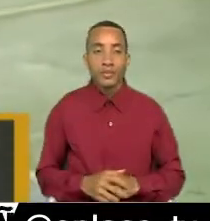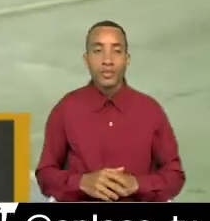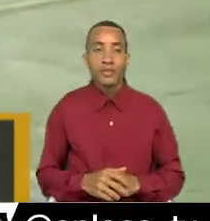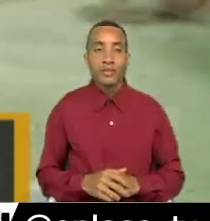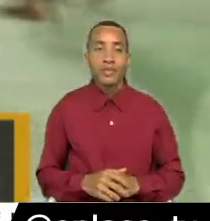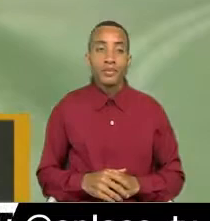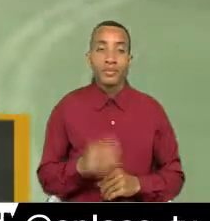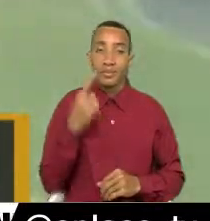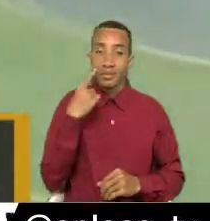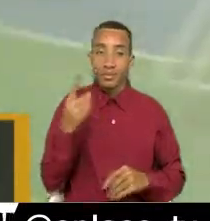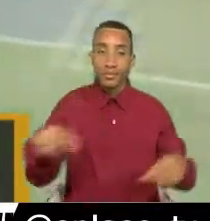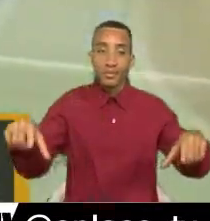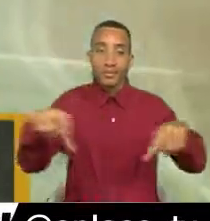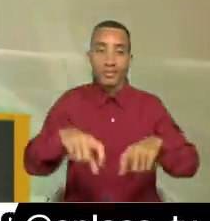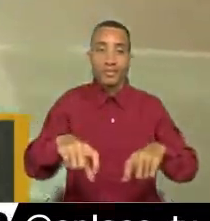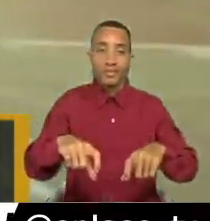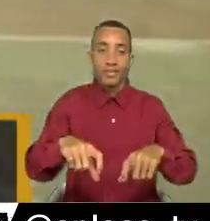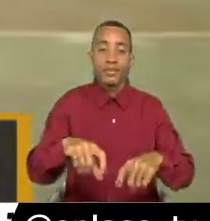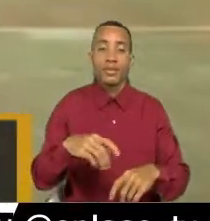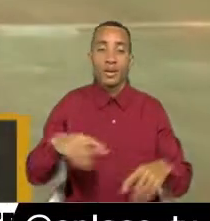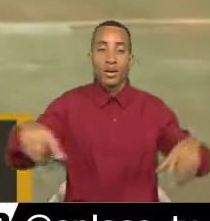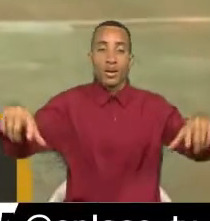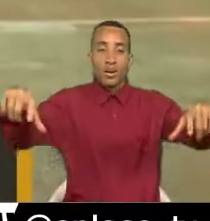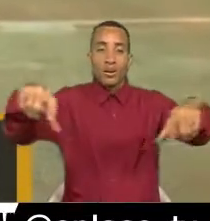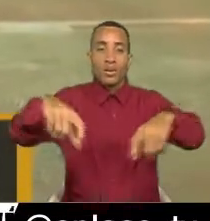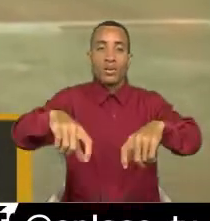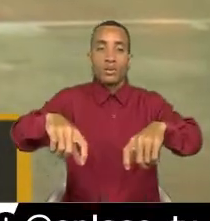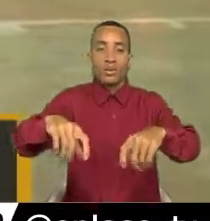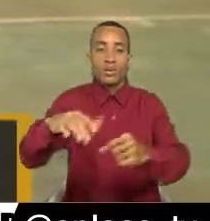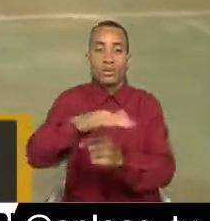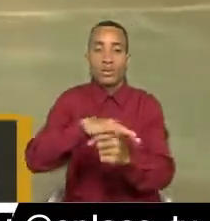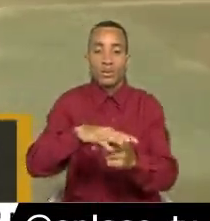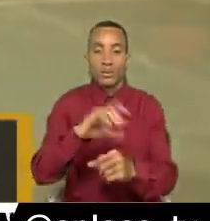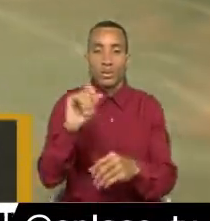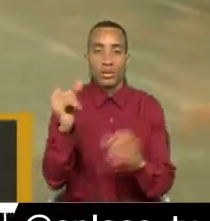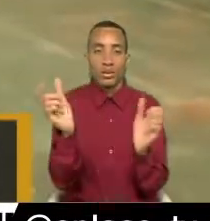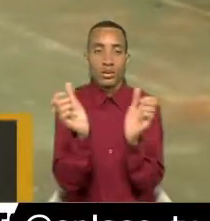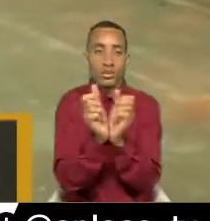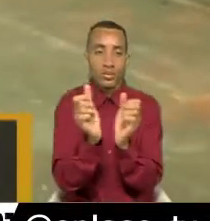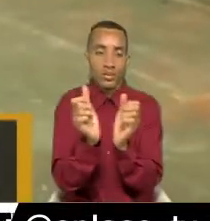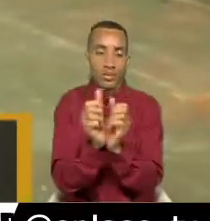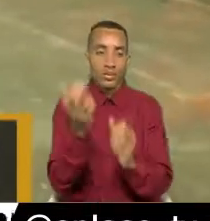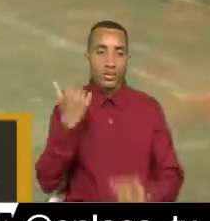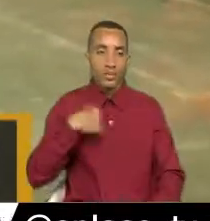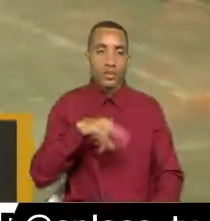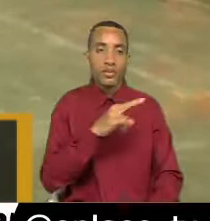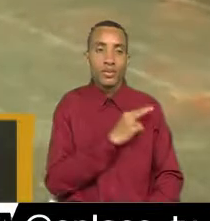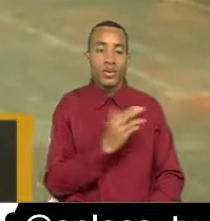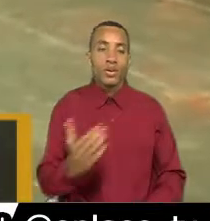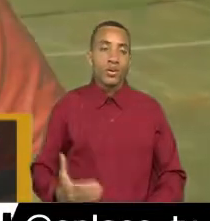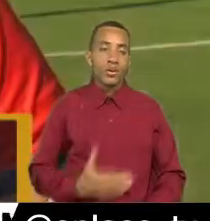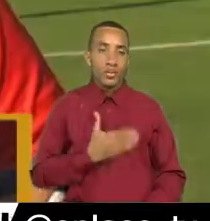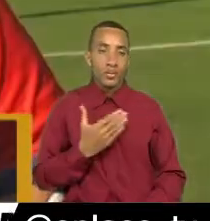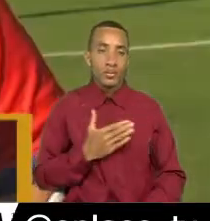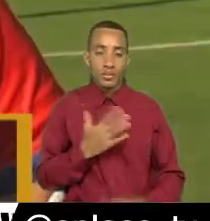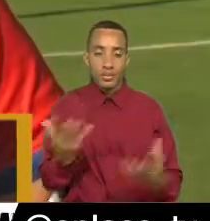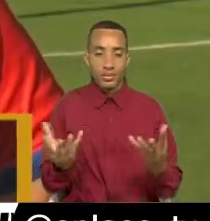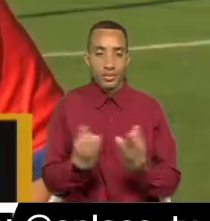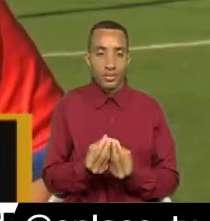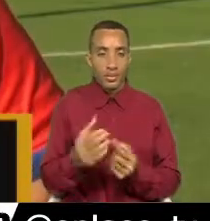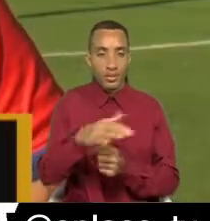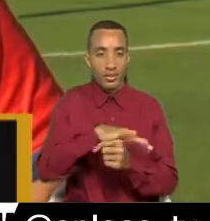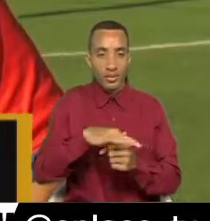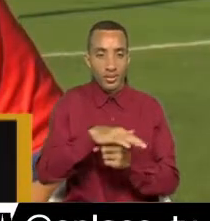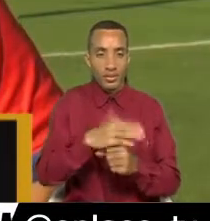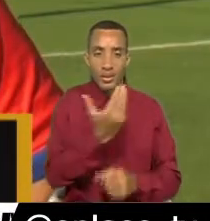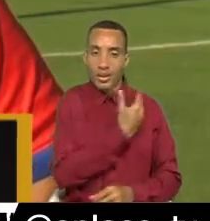torneo de microfútbol que se juega en la polideportiva del barrio Primero de Mayo. Para nosotros un beneplácito como Junta de Acción Comunal, el Comité de